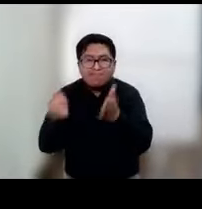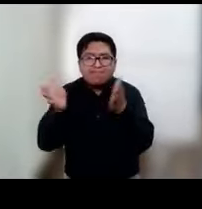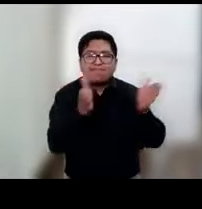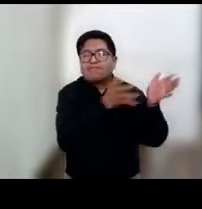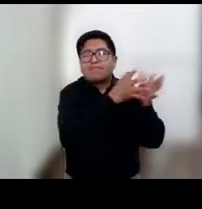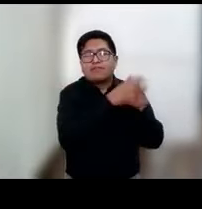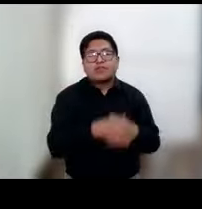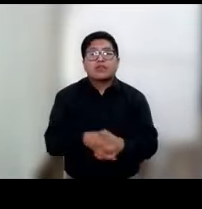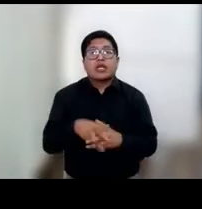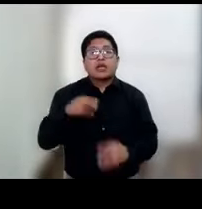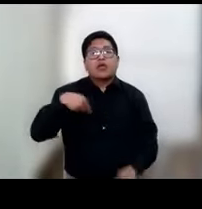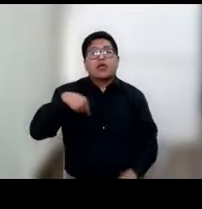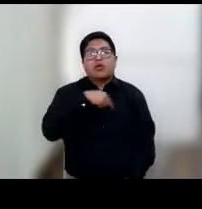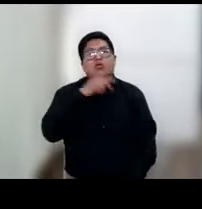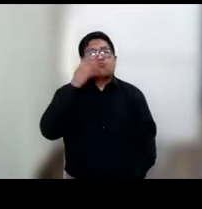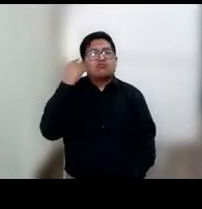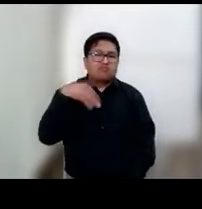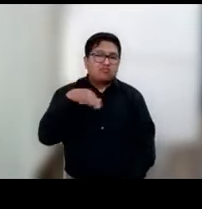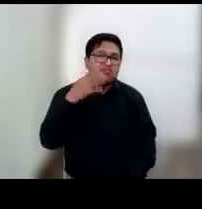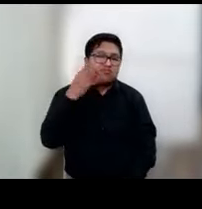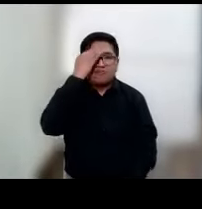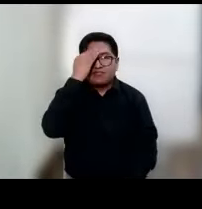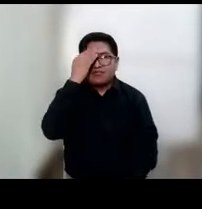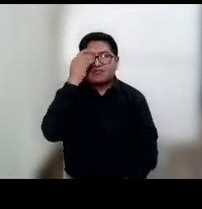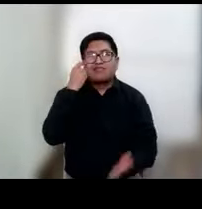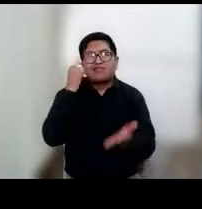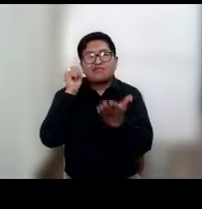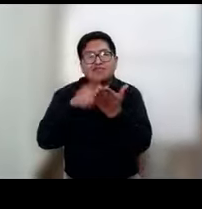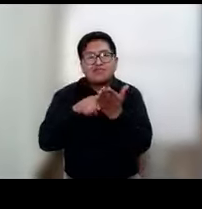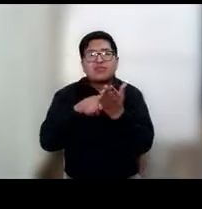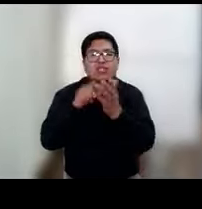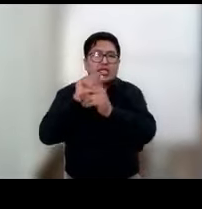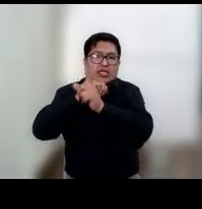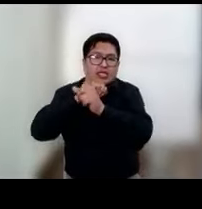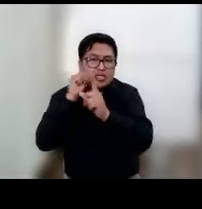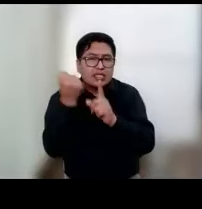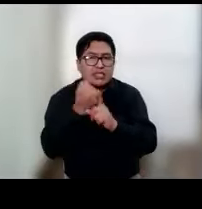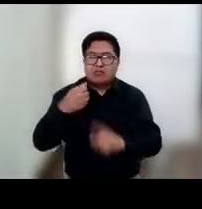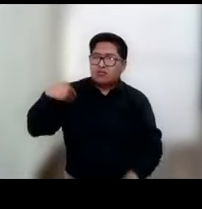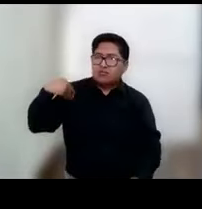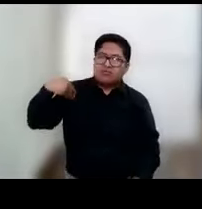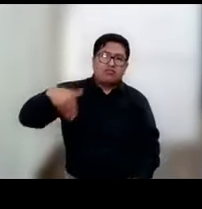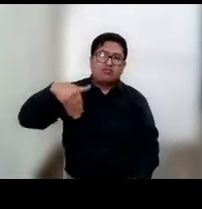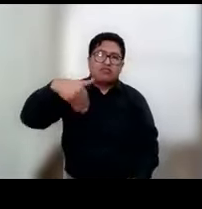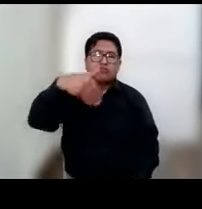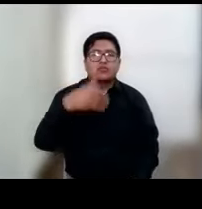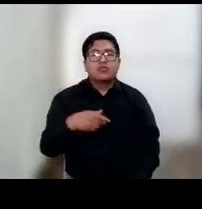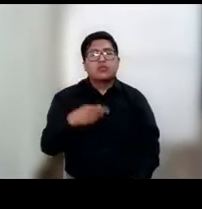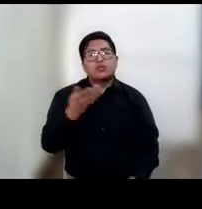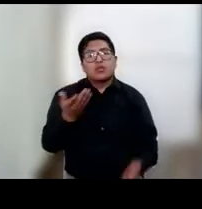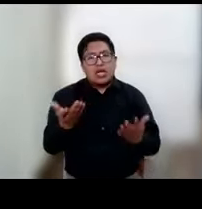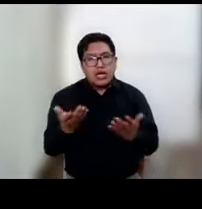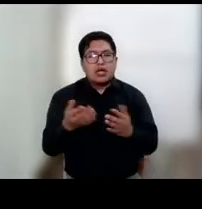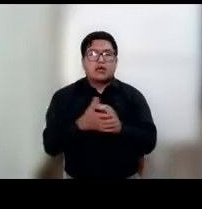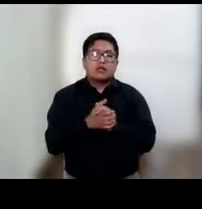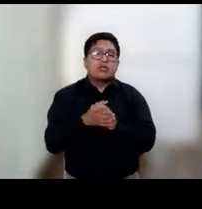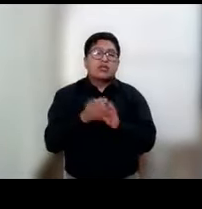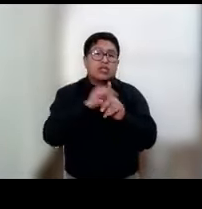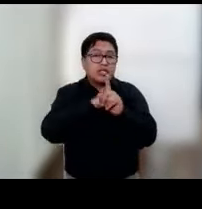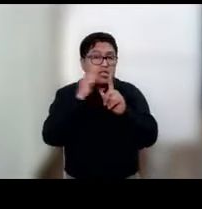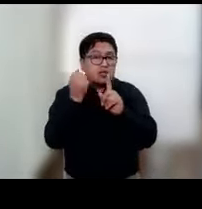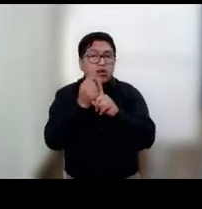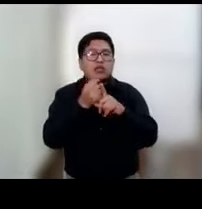una realidad que nos golpea esta es una realidad que estamos viviendo todo el tiempo y esta es una realidad que se está en crudo